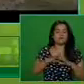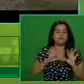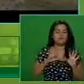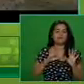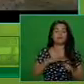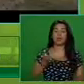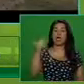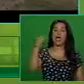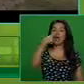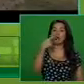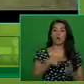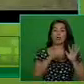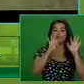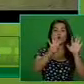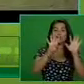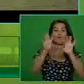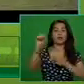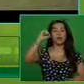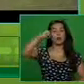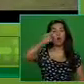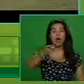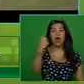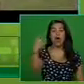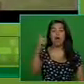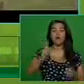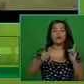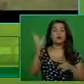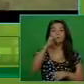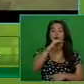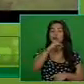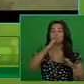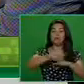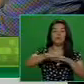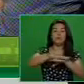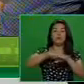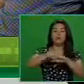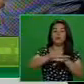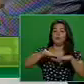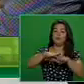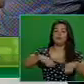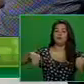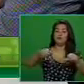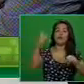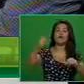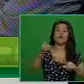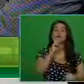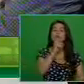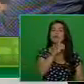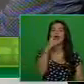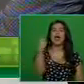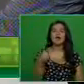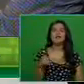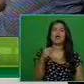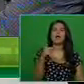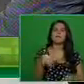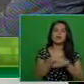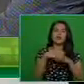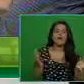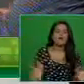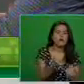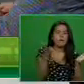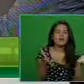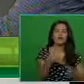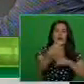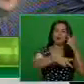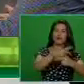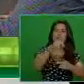90 hubo años en donde no existió el Ministerio de Agricultura y Tierra, sino que existiera un Ministerio de Fomento a la Producción que